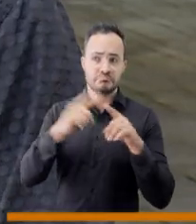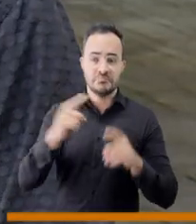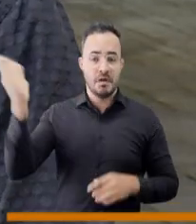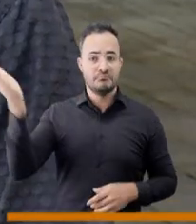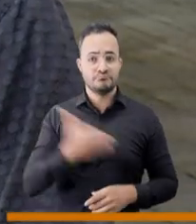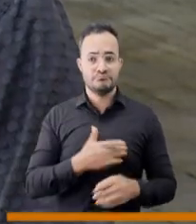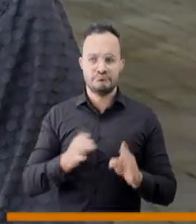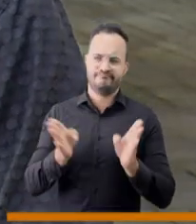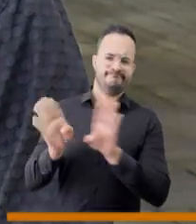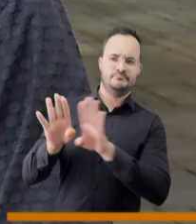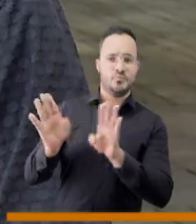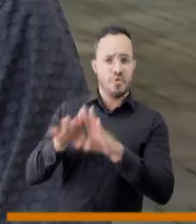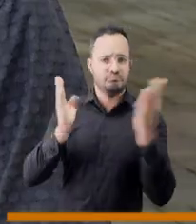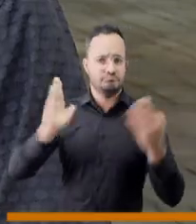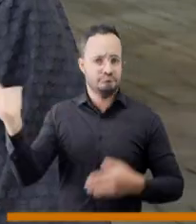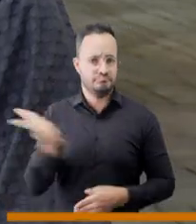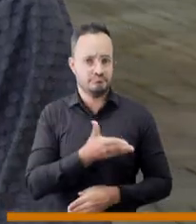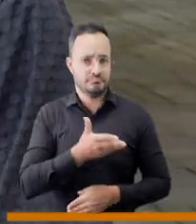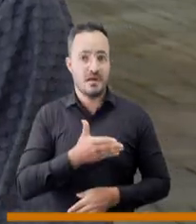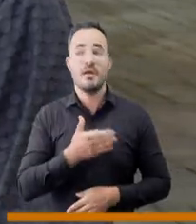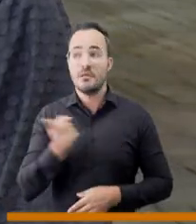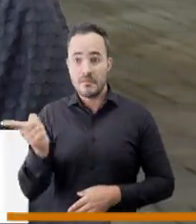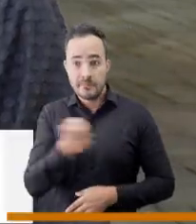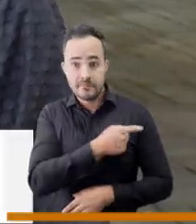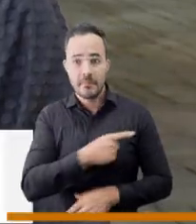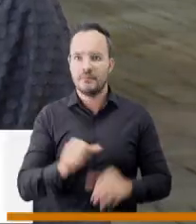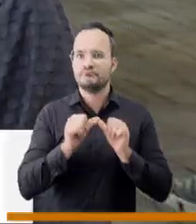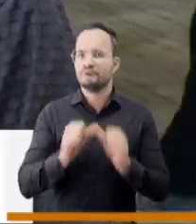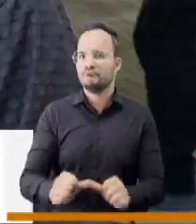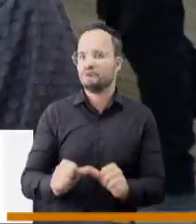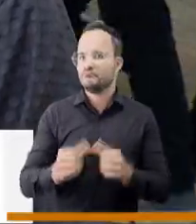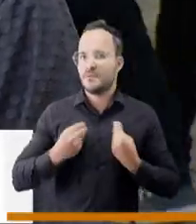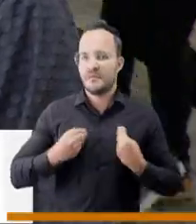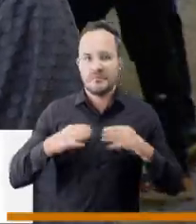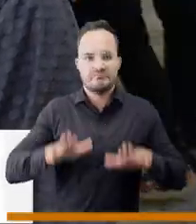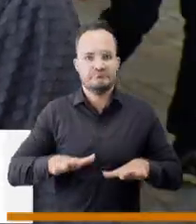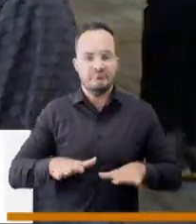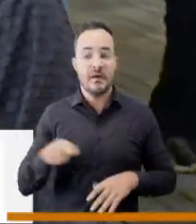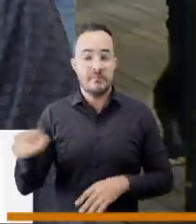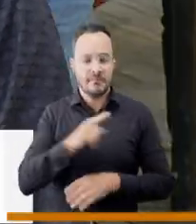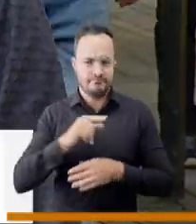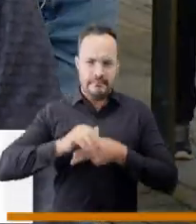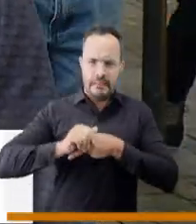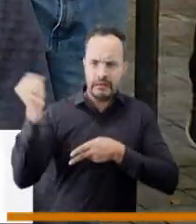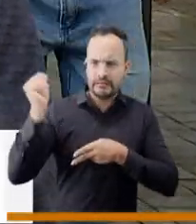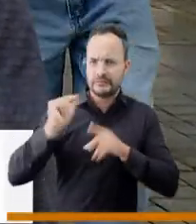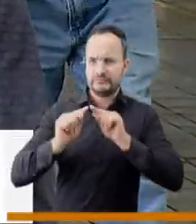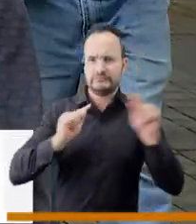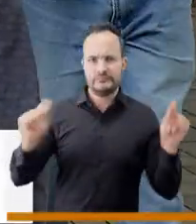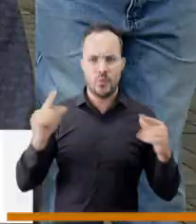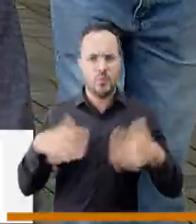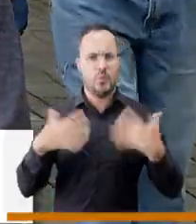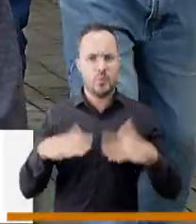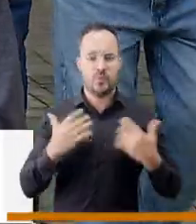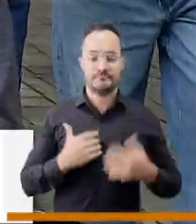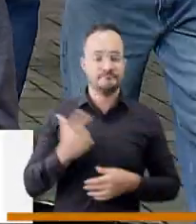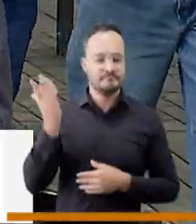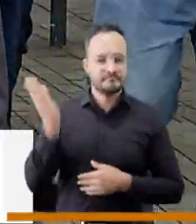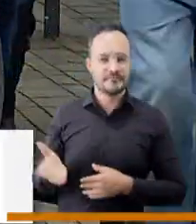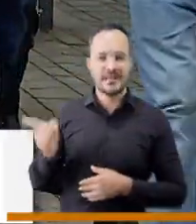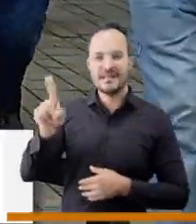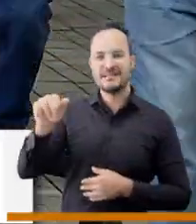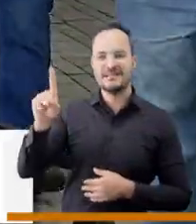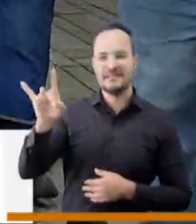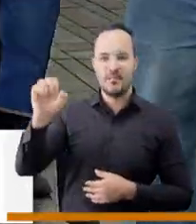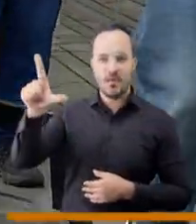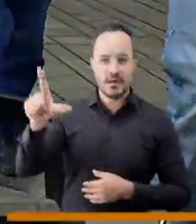se han quedado en nuestra ciudad a aportar con su talento. Samuel Valenzuela es uno de ellos. Él es cantante lírico y